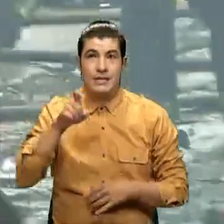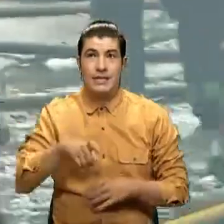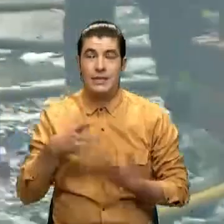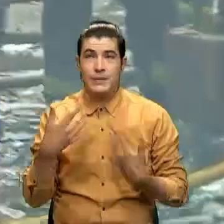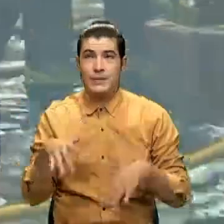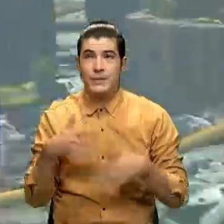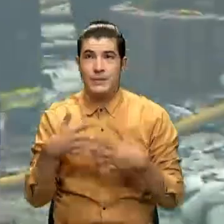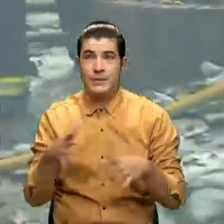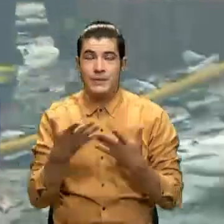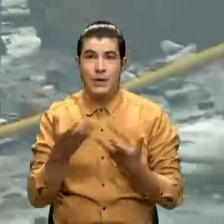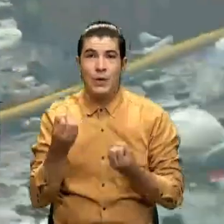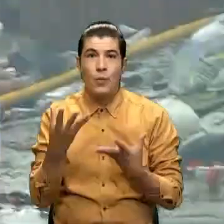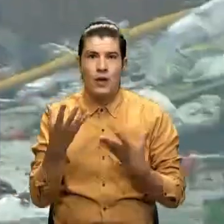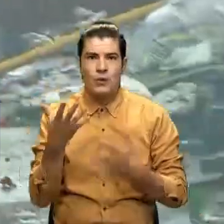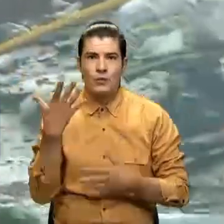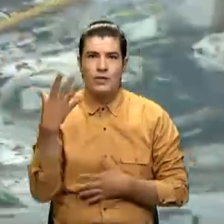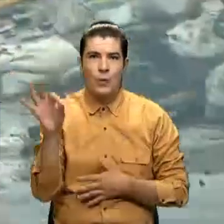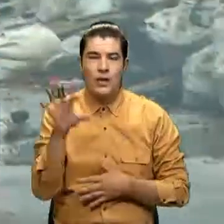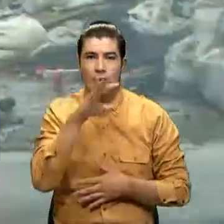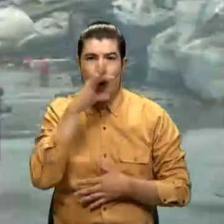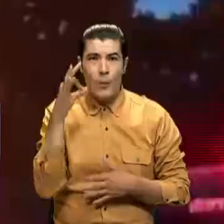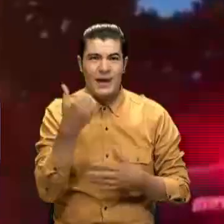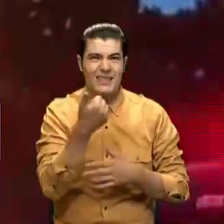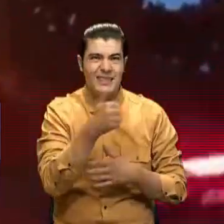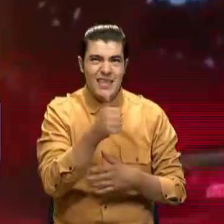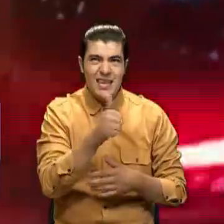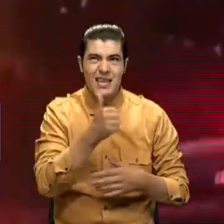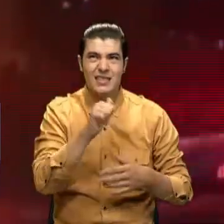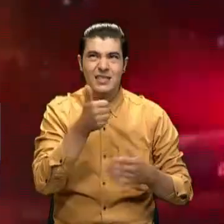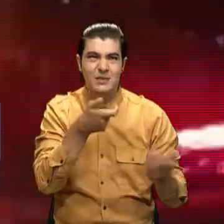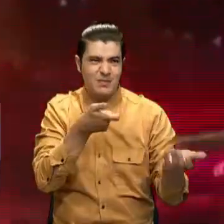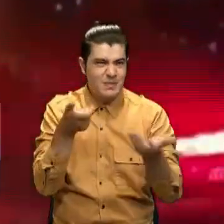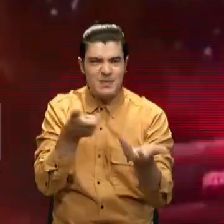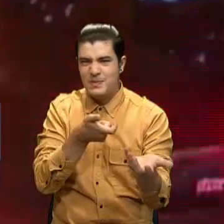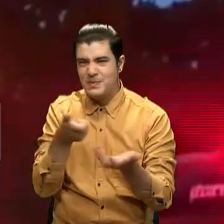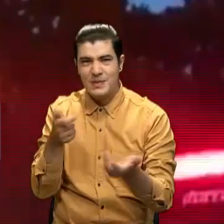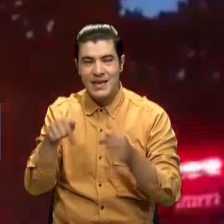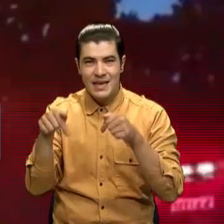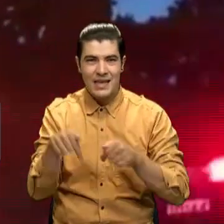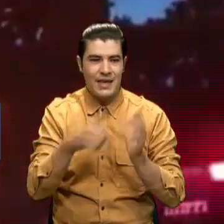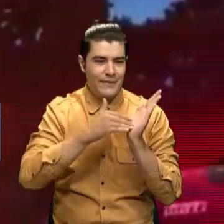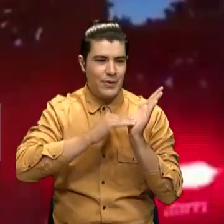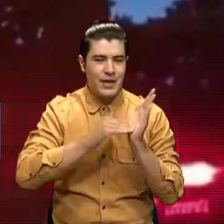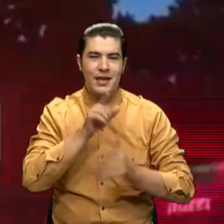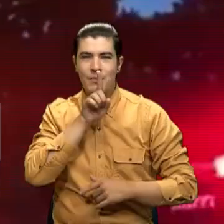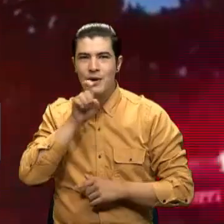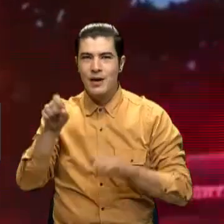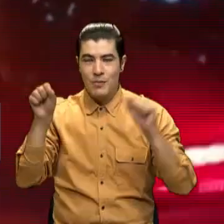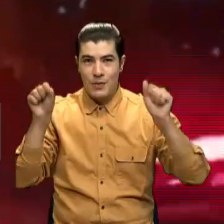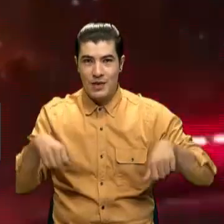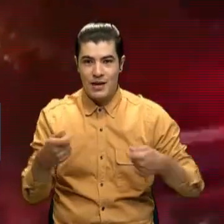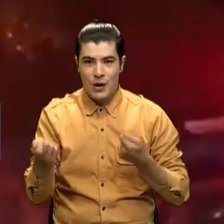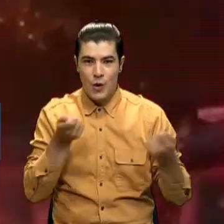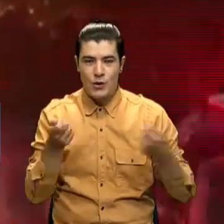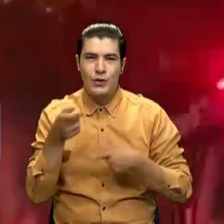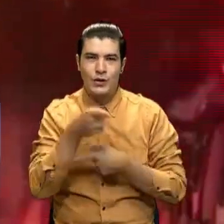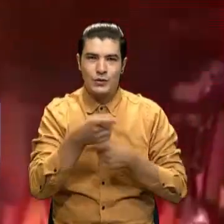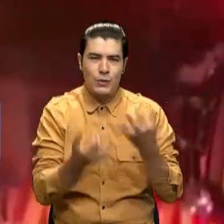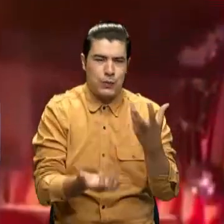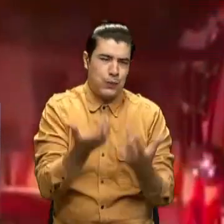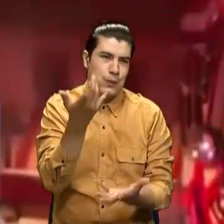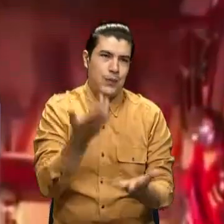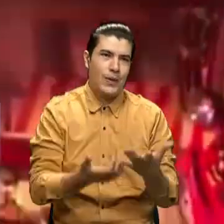empleo de más de 50 hombres y de 10 máquinas de los cuerpos de bomberos de floridablanca y bucaramanga para controlar las complicaciones